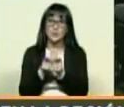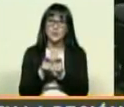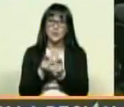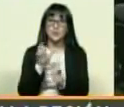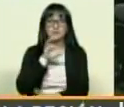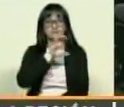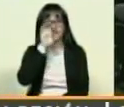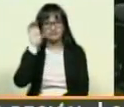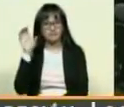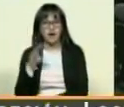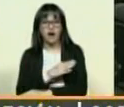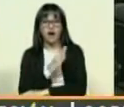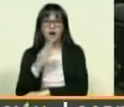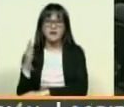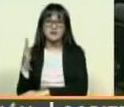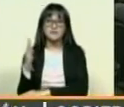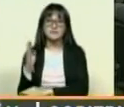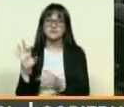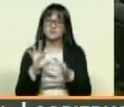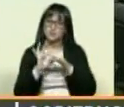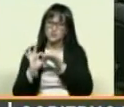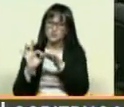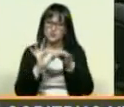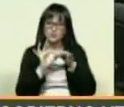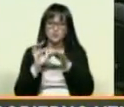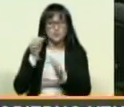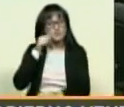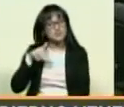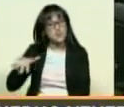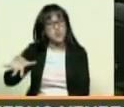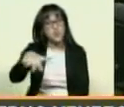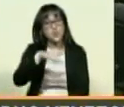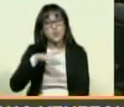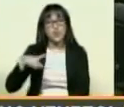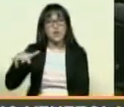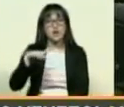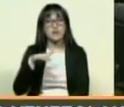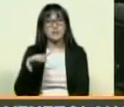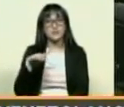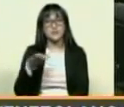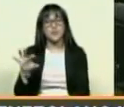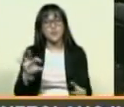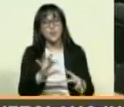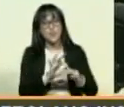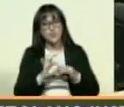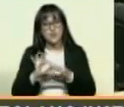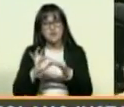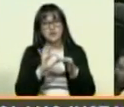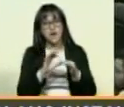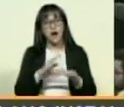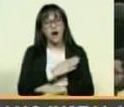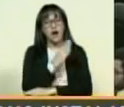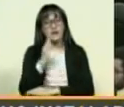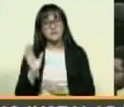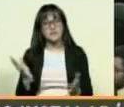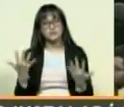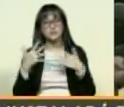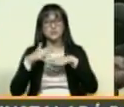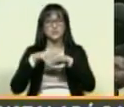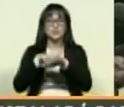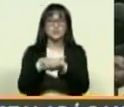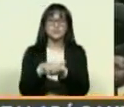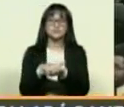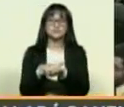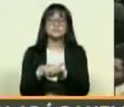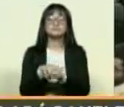Caribe, recalcando la unidad de los pueblos del continente, la unidad de la región caribeña como una zona de